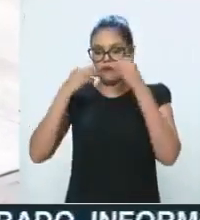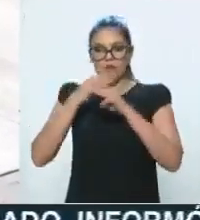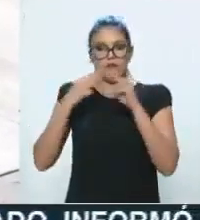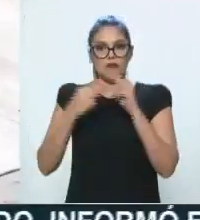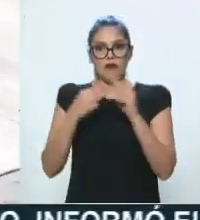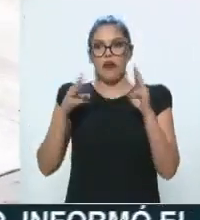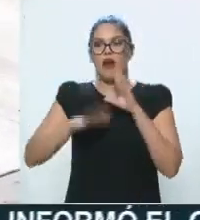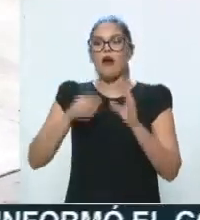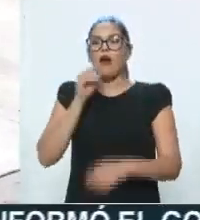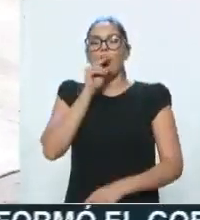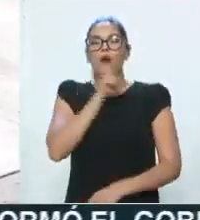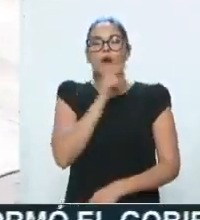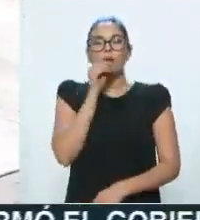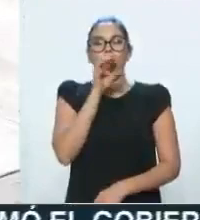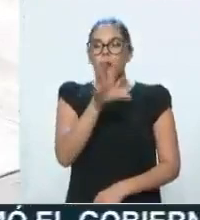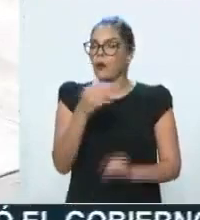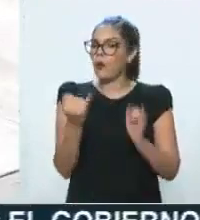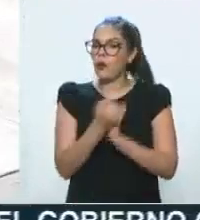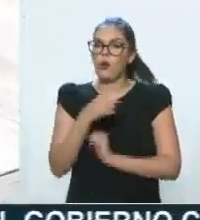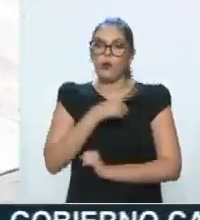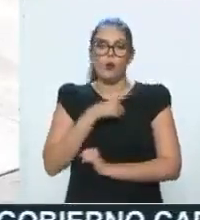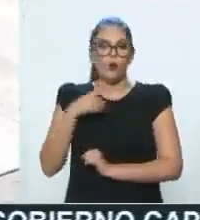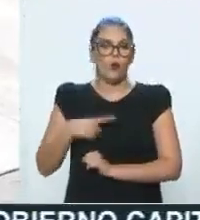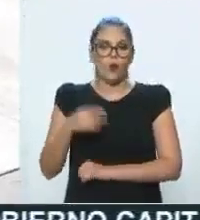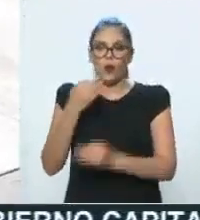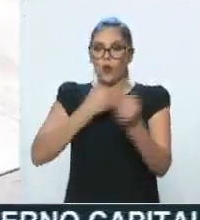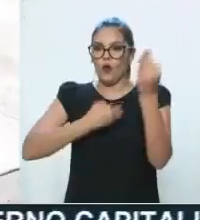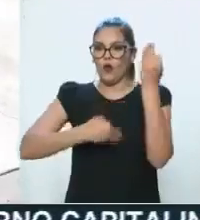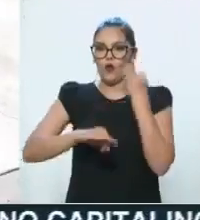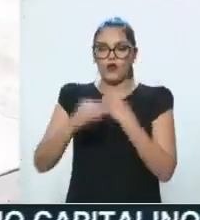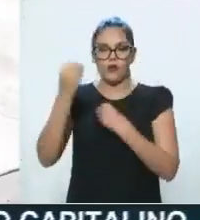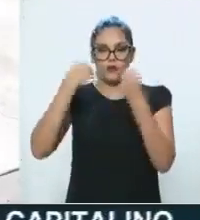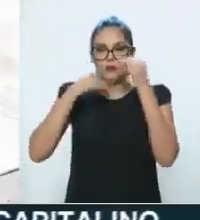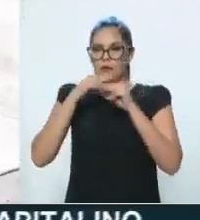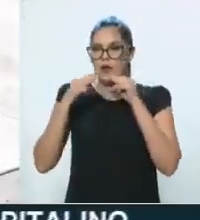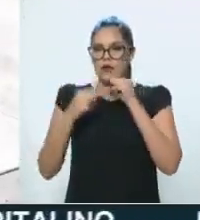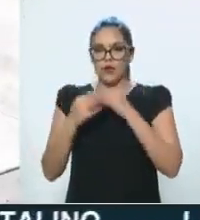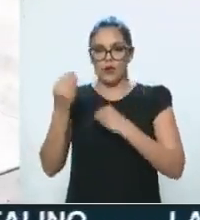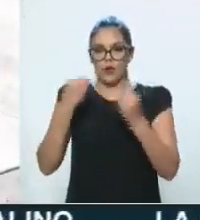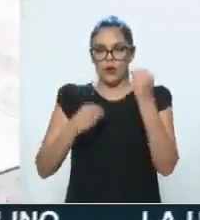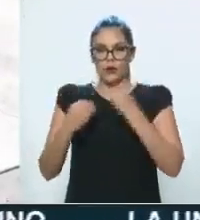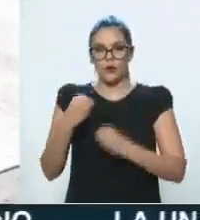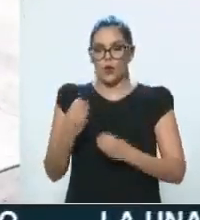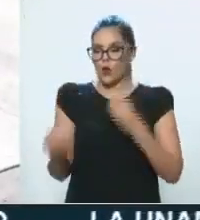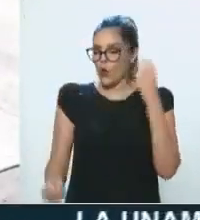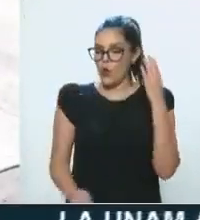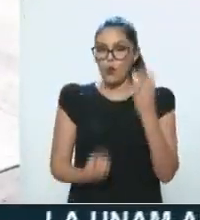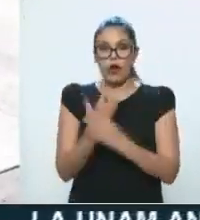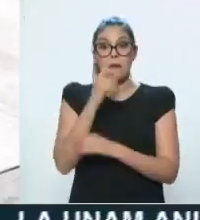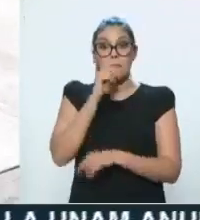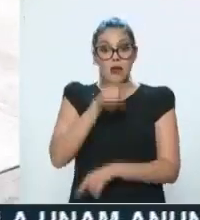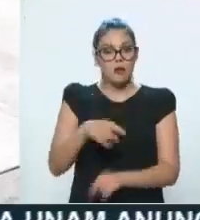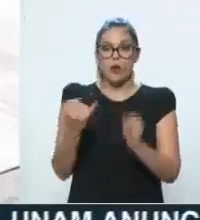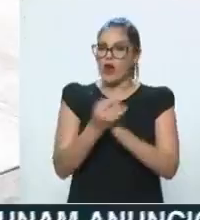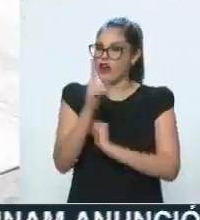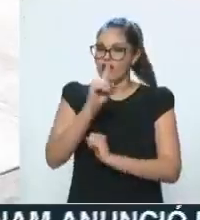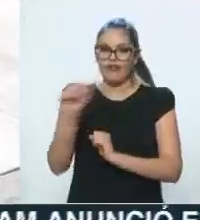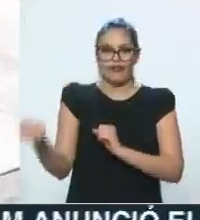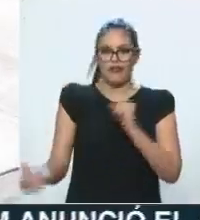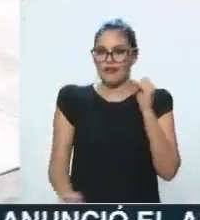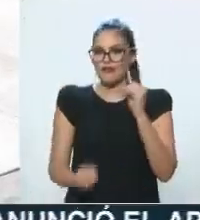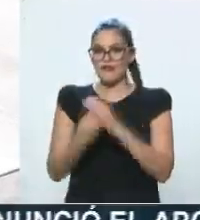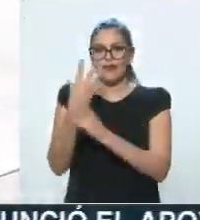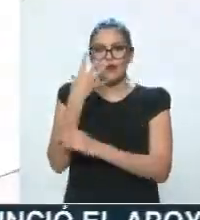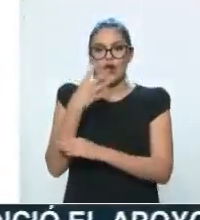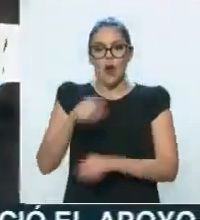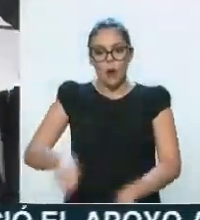aunque solamente estén tomando. Perfecto. Otro cubrebocas. Otro todo. Igual botas, cubrebocas, el